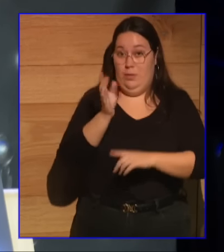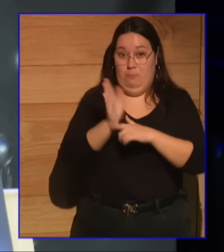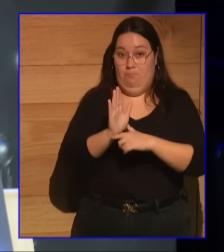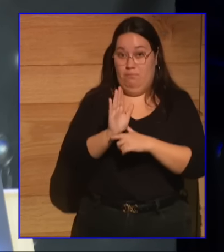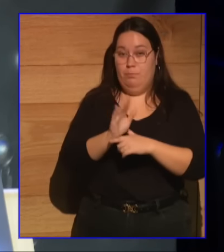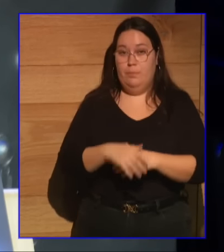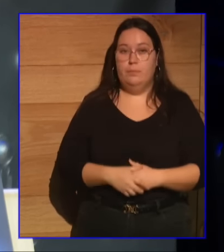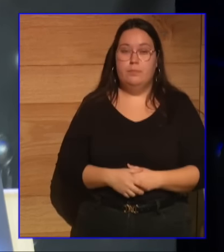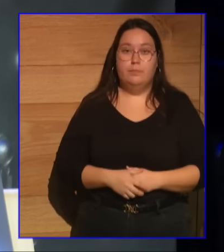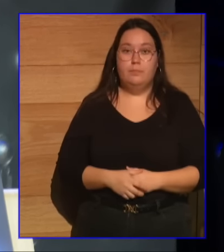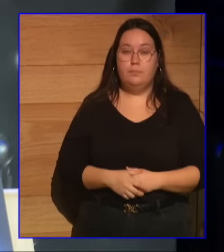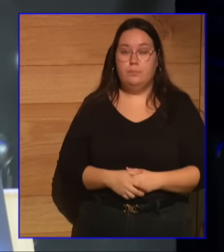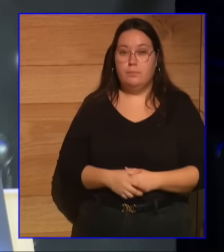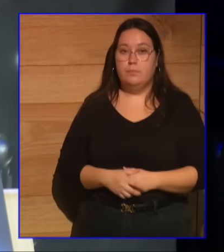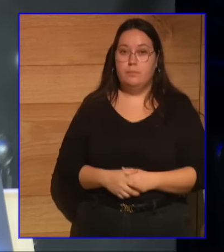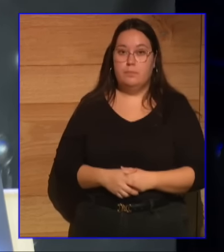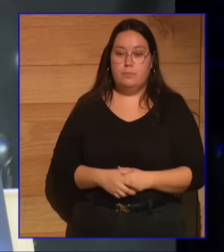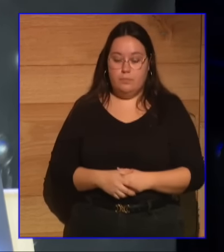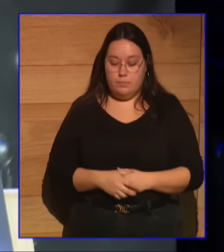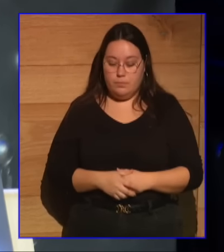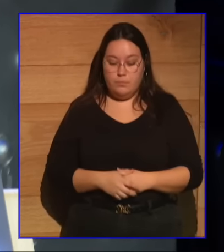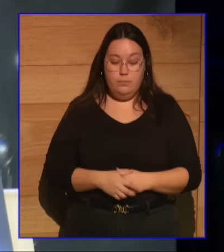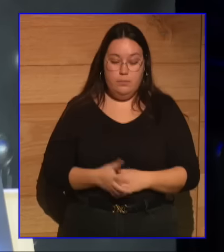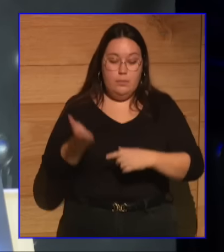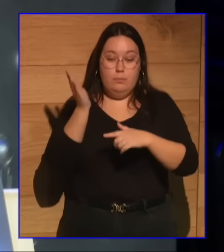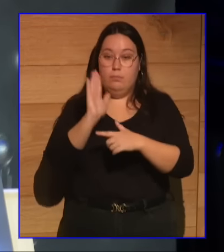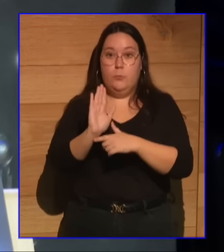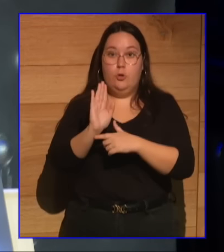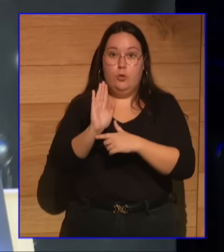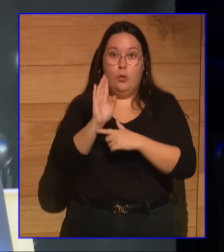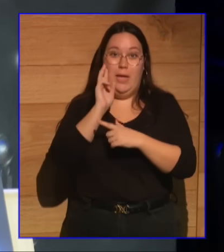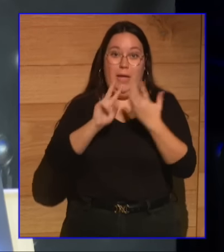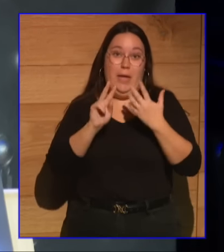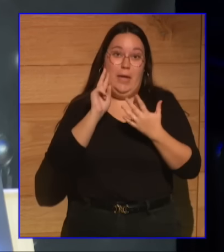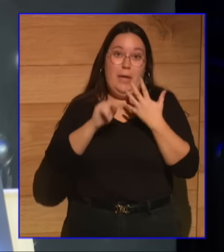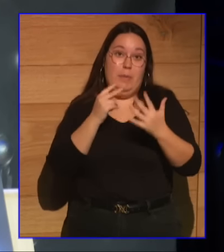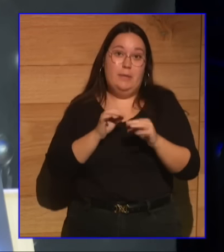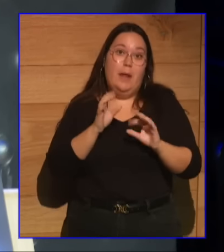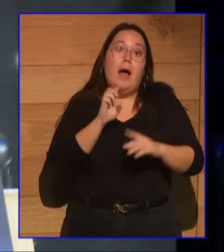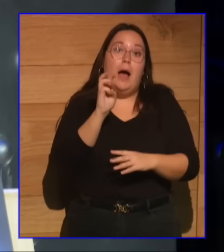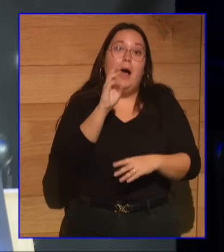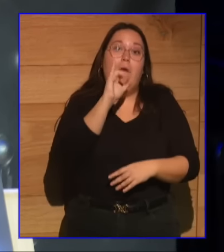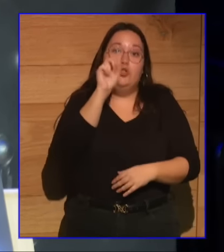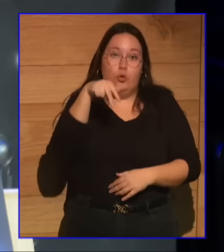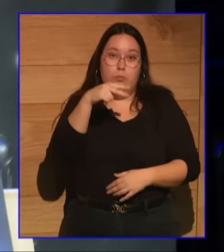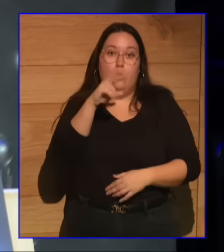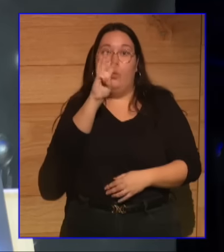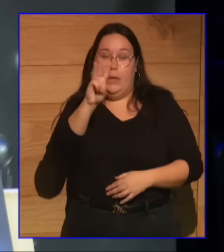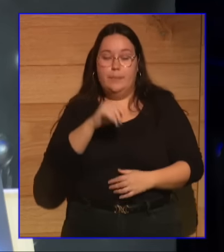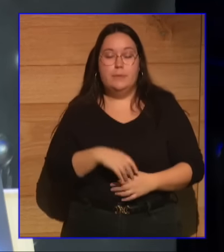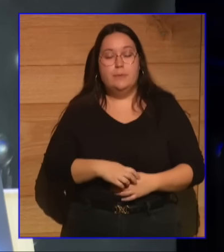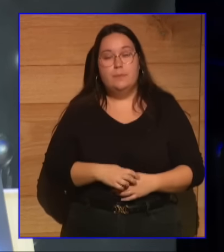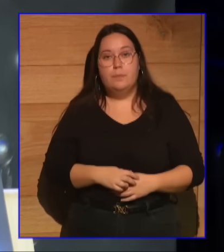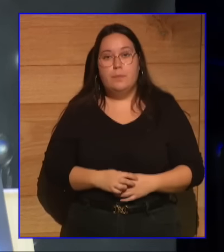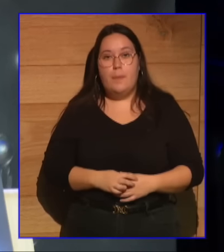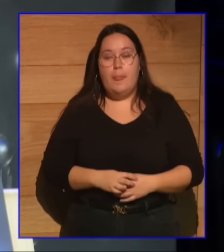embargo, exposición más invisible y magistral a John Williams, que es capaz de calzar una